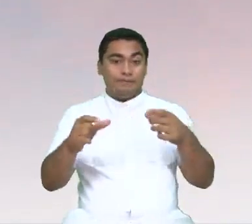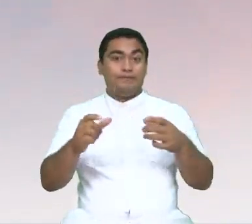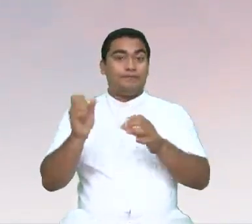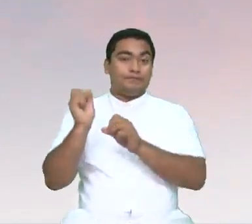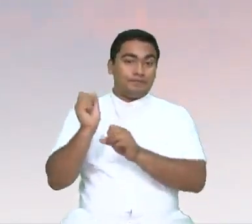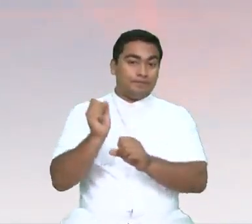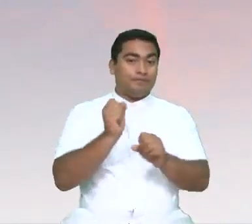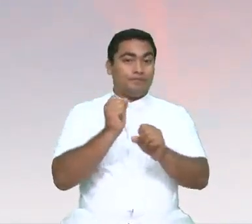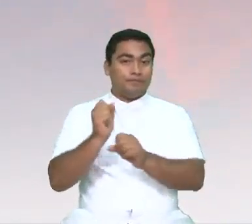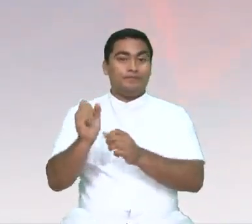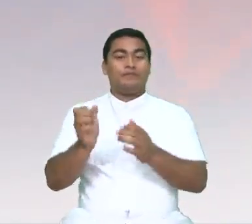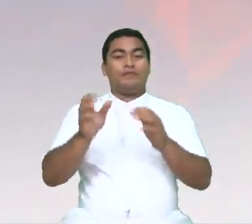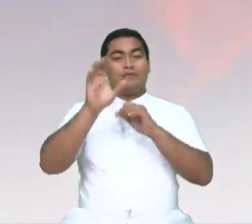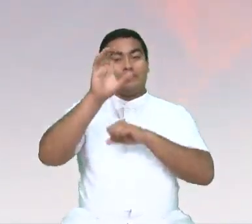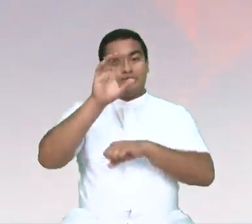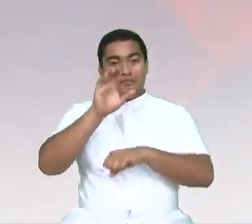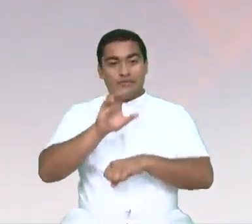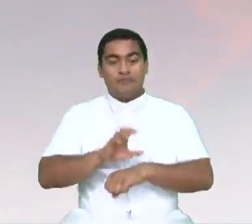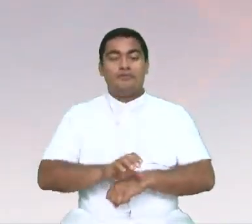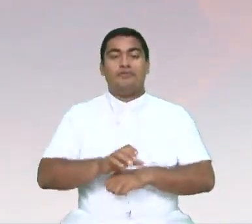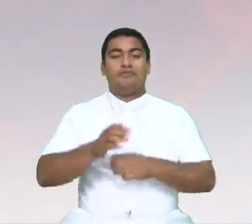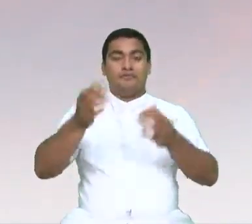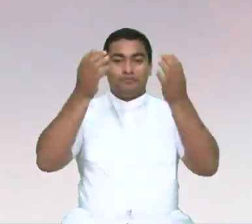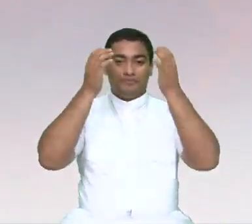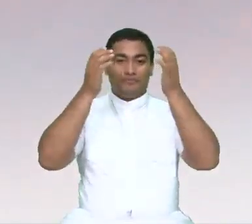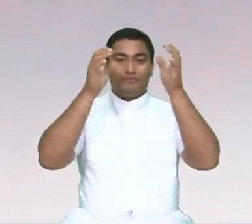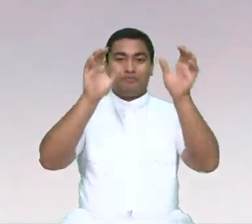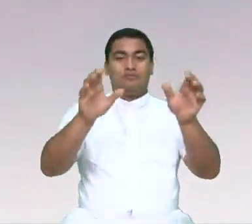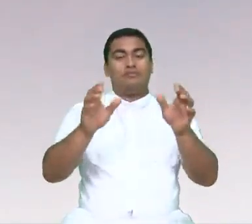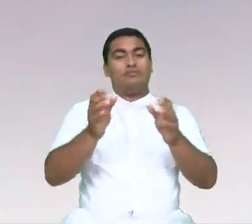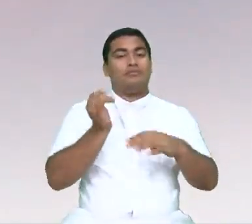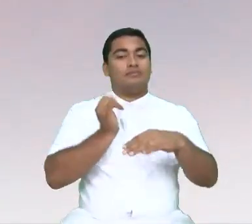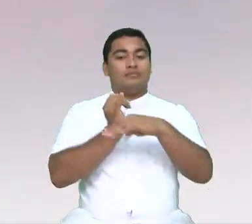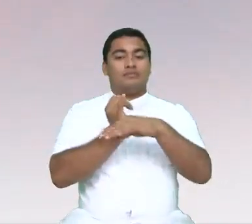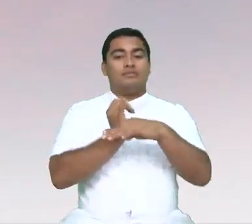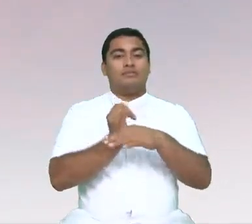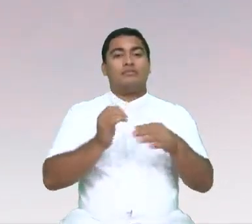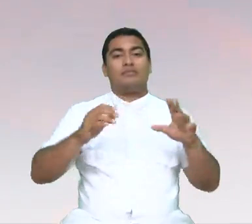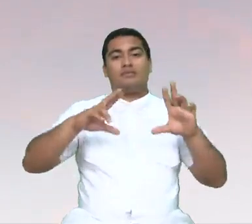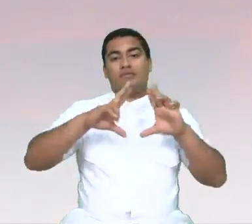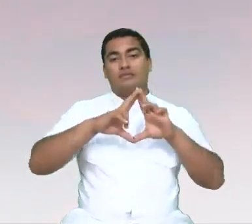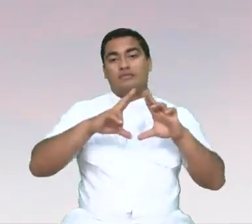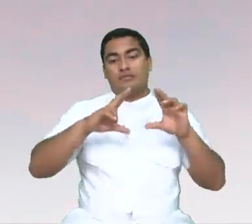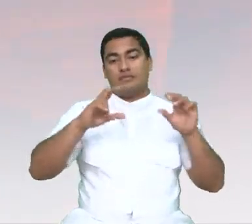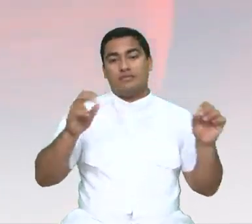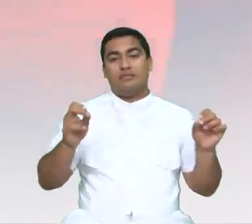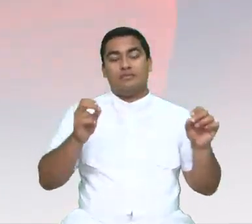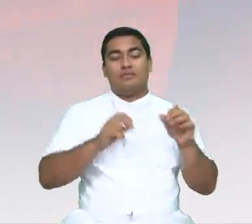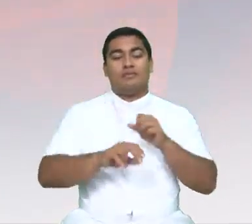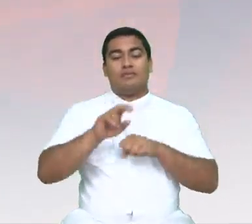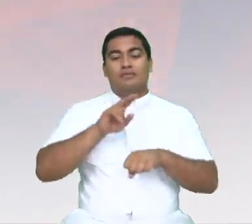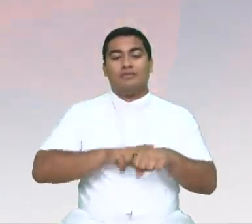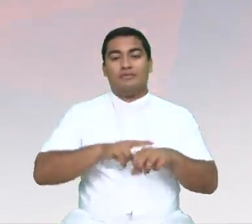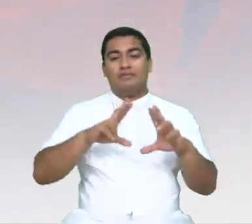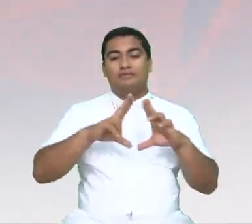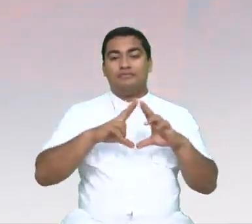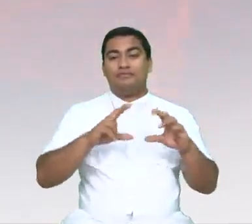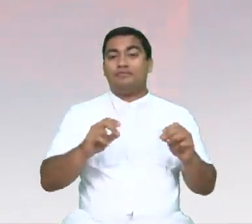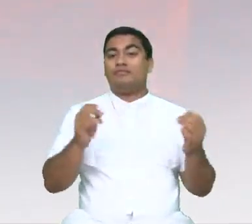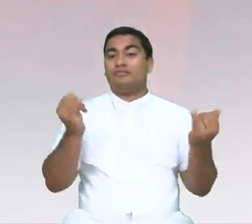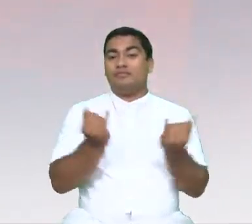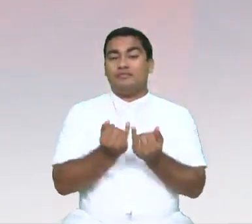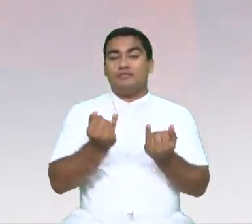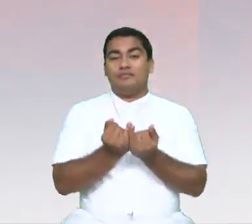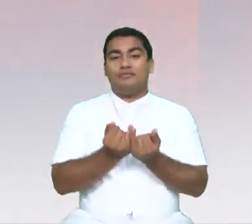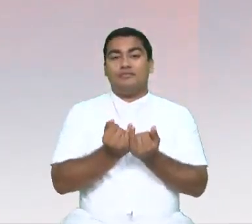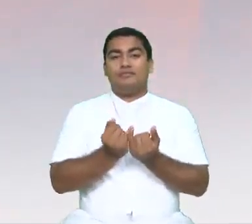tradición cultural y religiosa de nuestro país, identidad nacional, también campeonatos